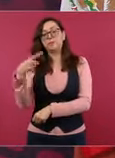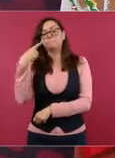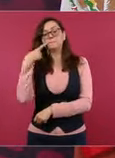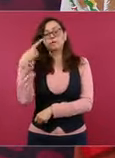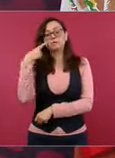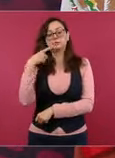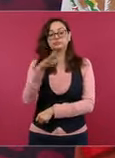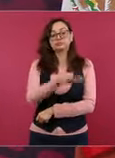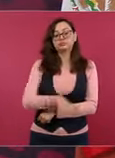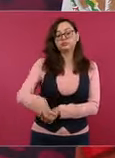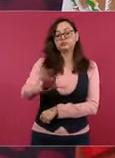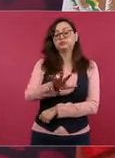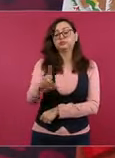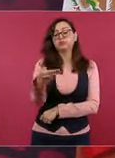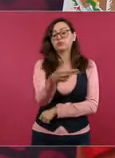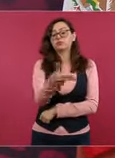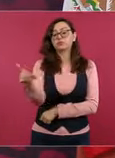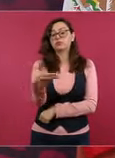llevar hasta